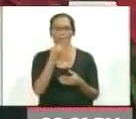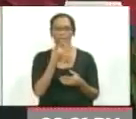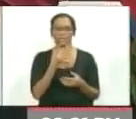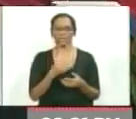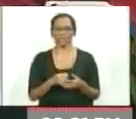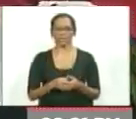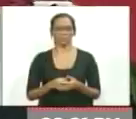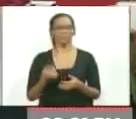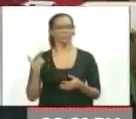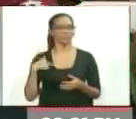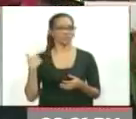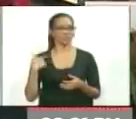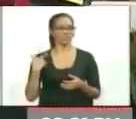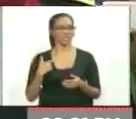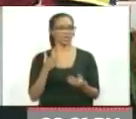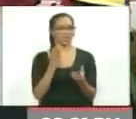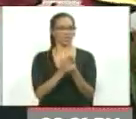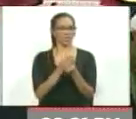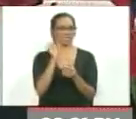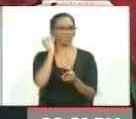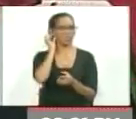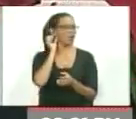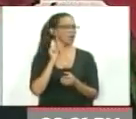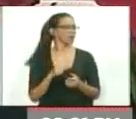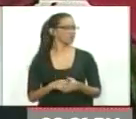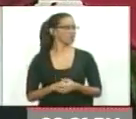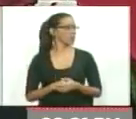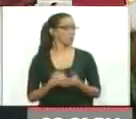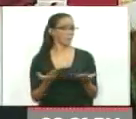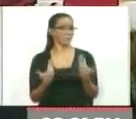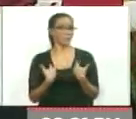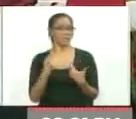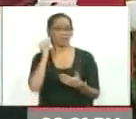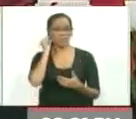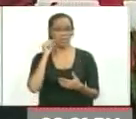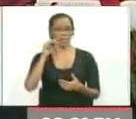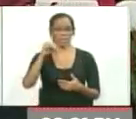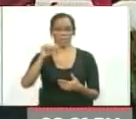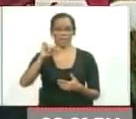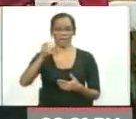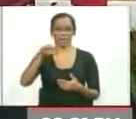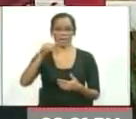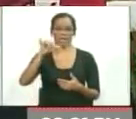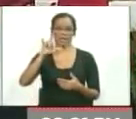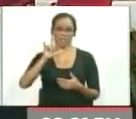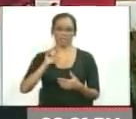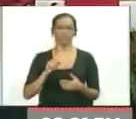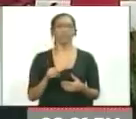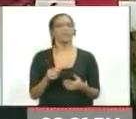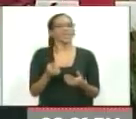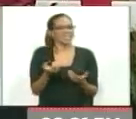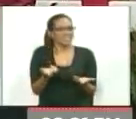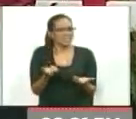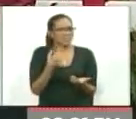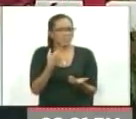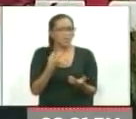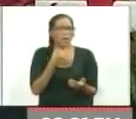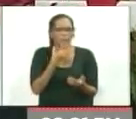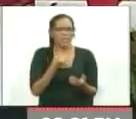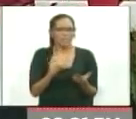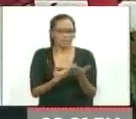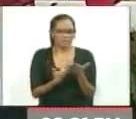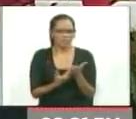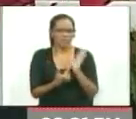Yo tengo el expediente de esa señora. Me lo facilitó la señora Magali. Donde está, y consta que nosotros le dimos las medicinas